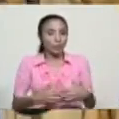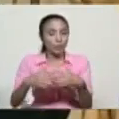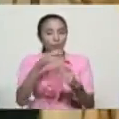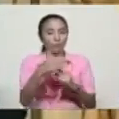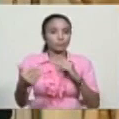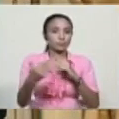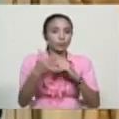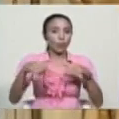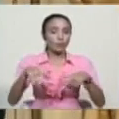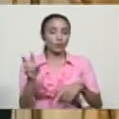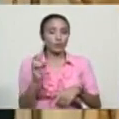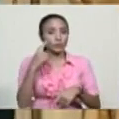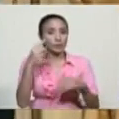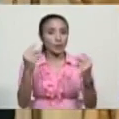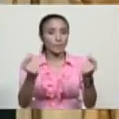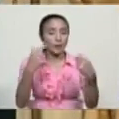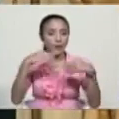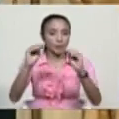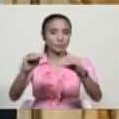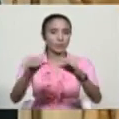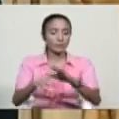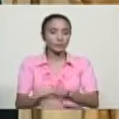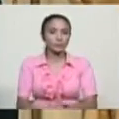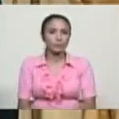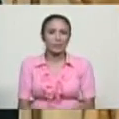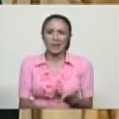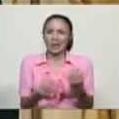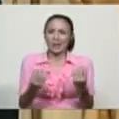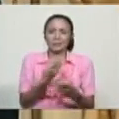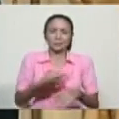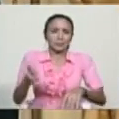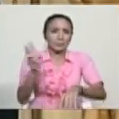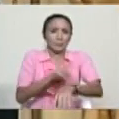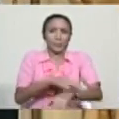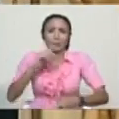contra Venezuela. Tienen una obsesión.